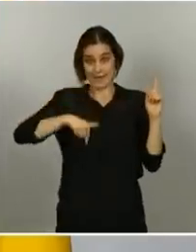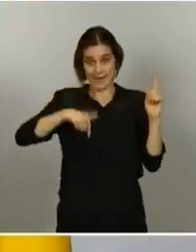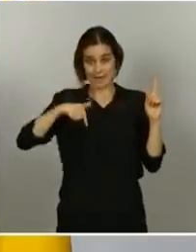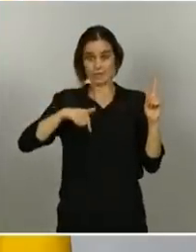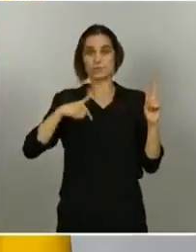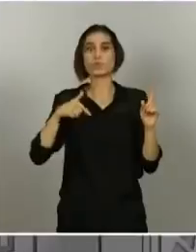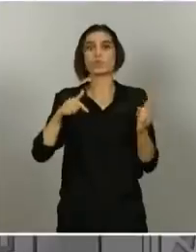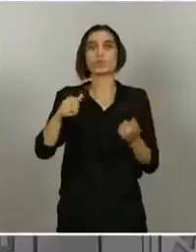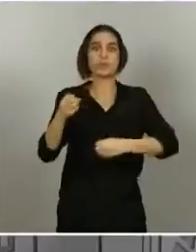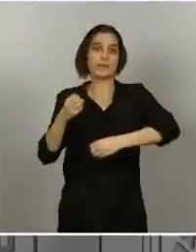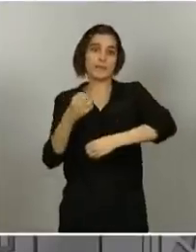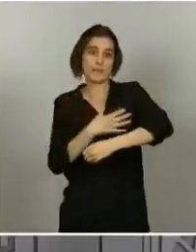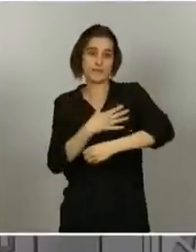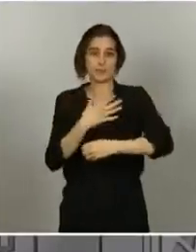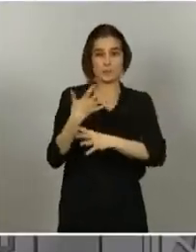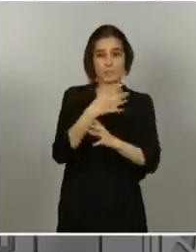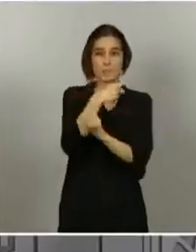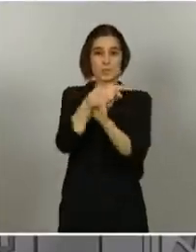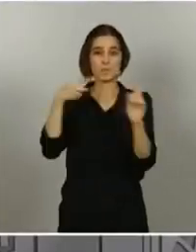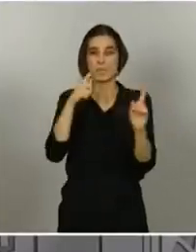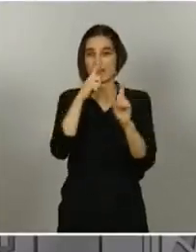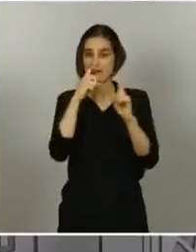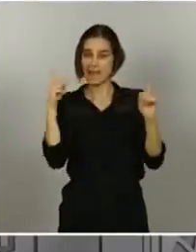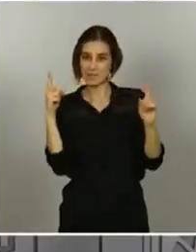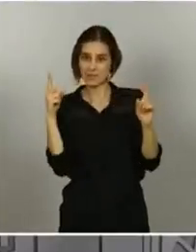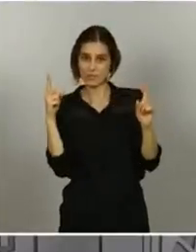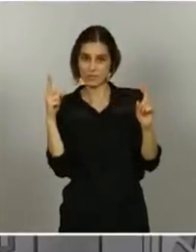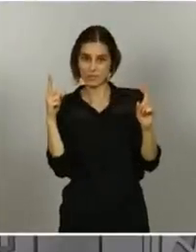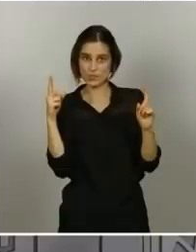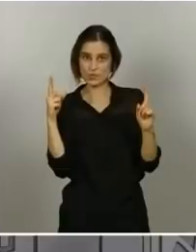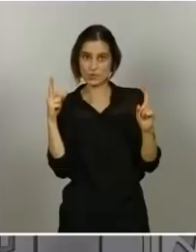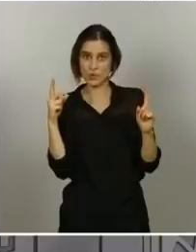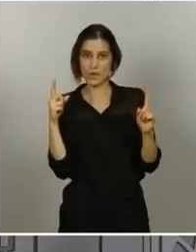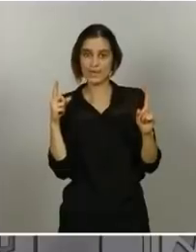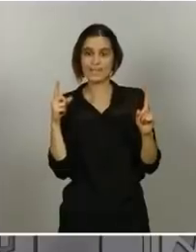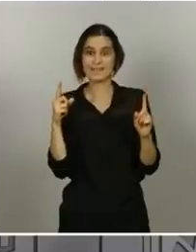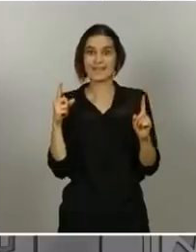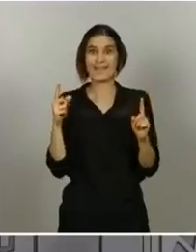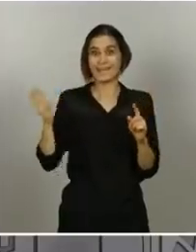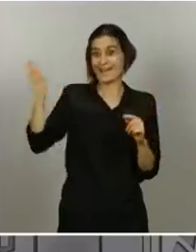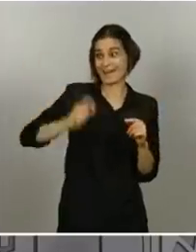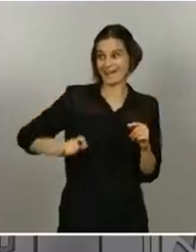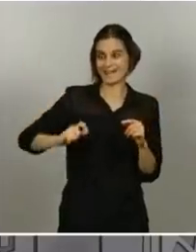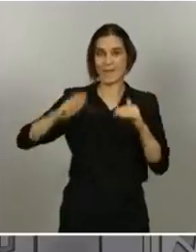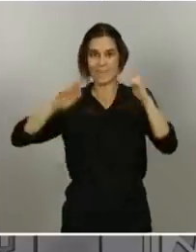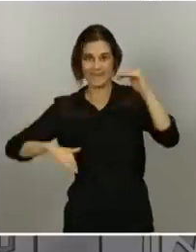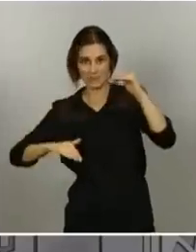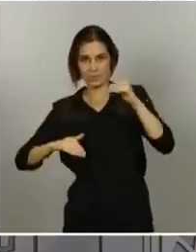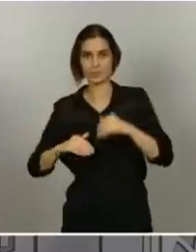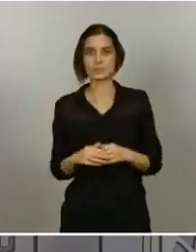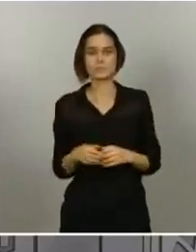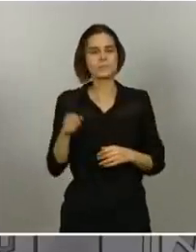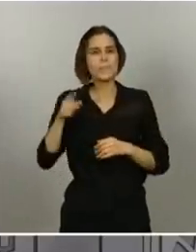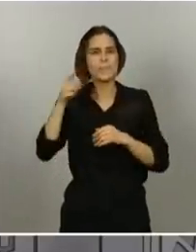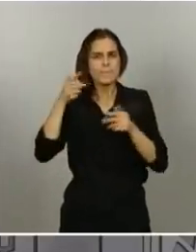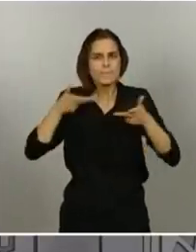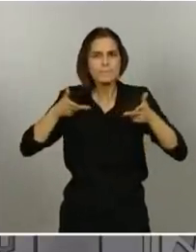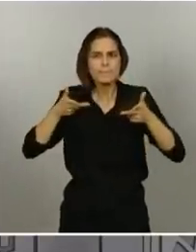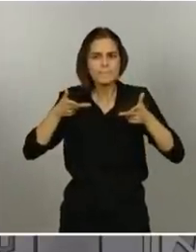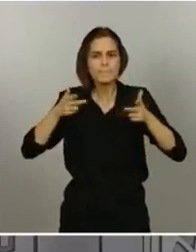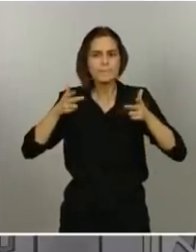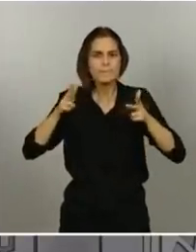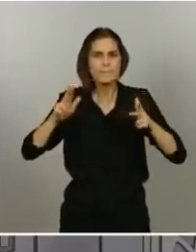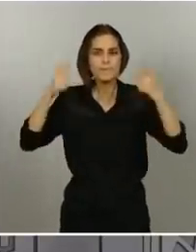términos anuales estarían por debaixo da renta garantizada isto permitirá atender as persoas que se han visto afectadas